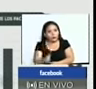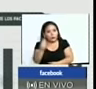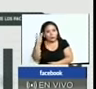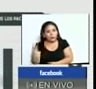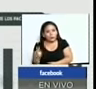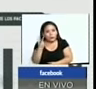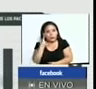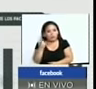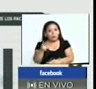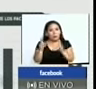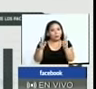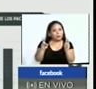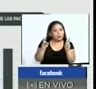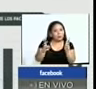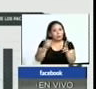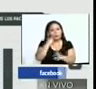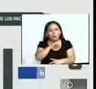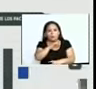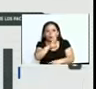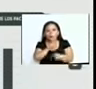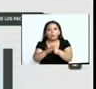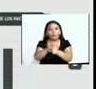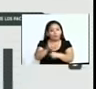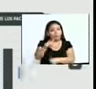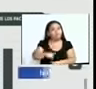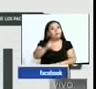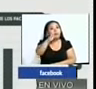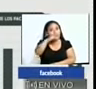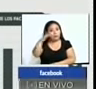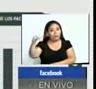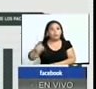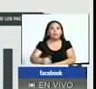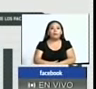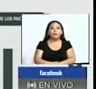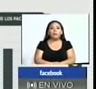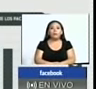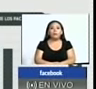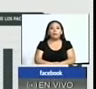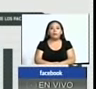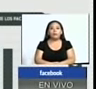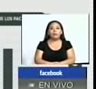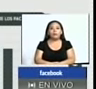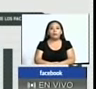esta situación de pandemia en la que todavía se encuentra El Salvador.